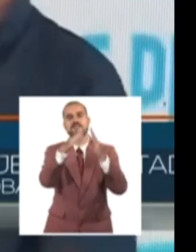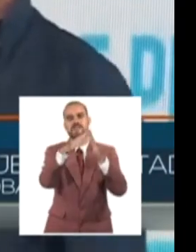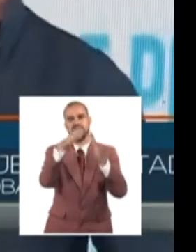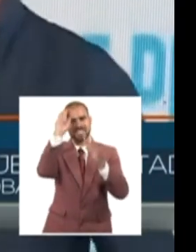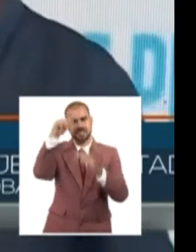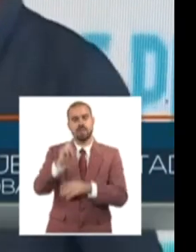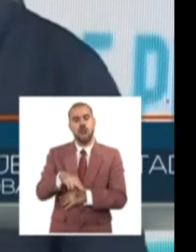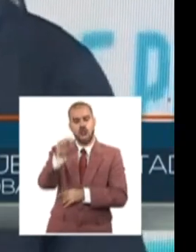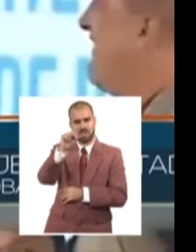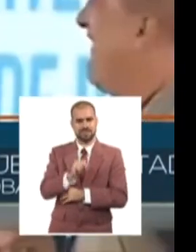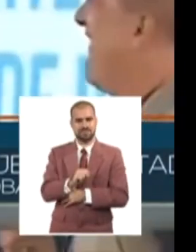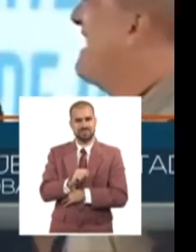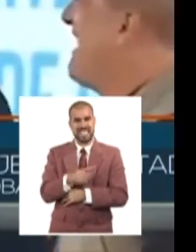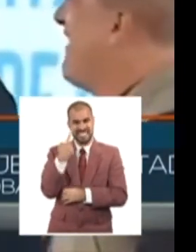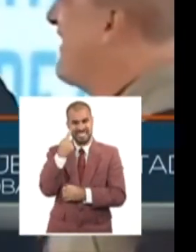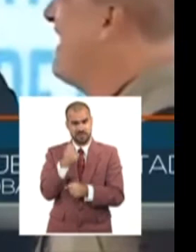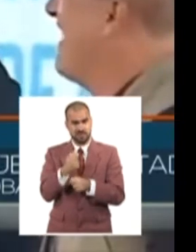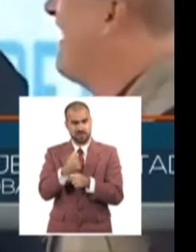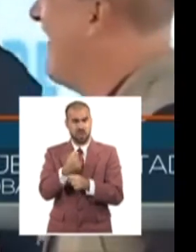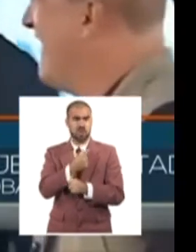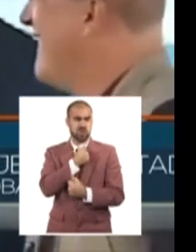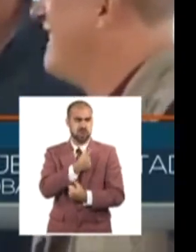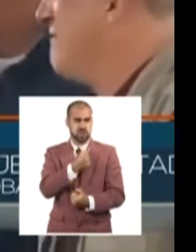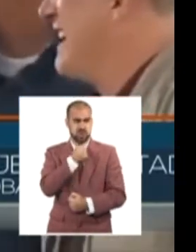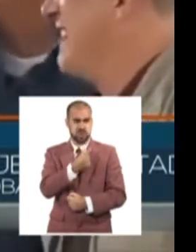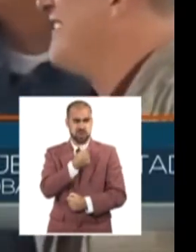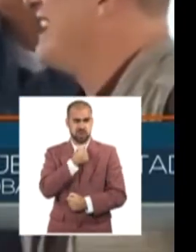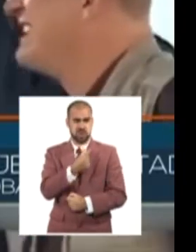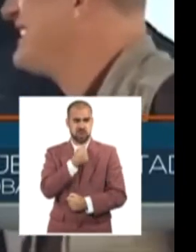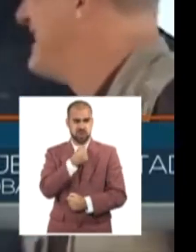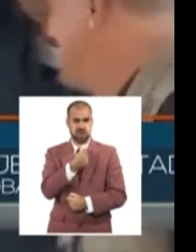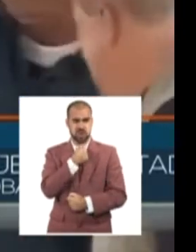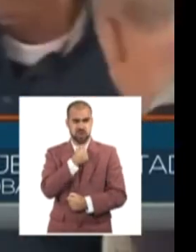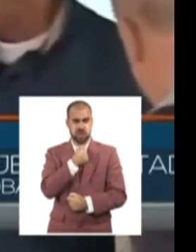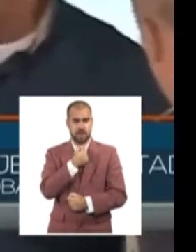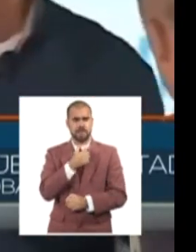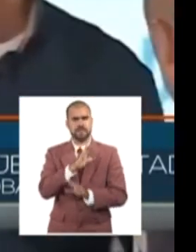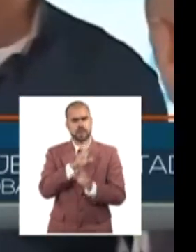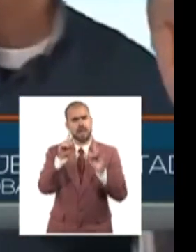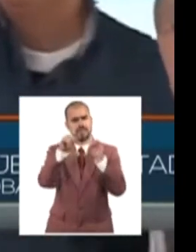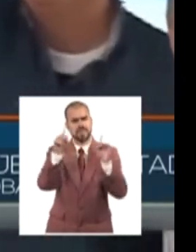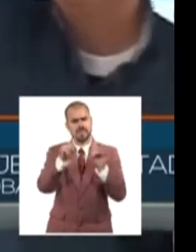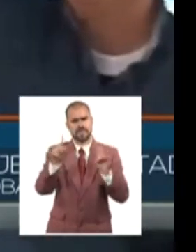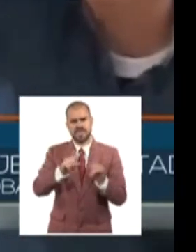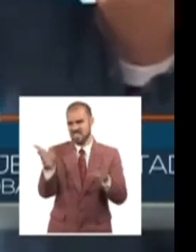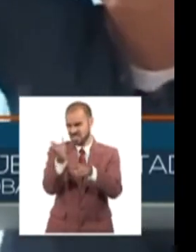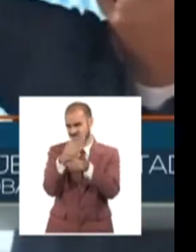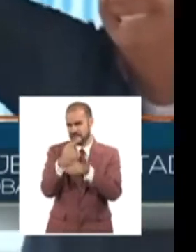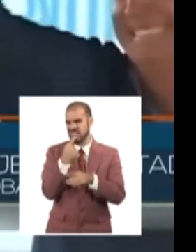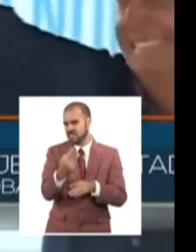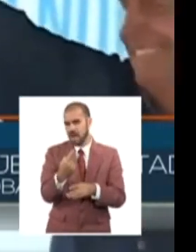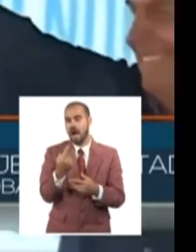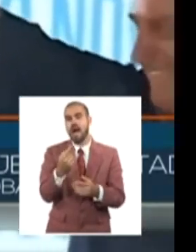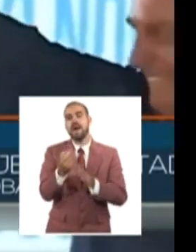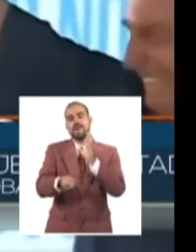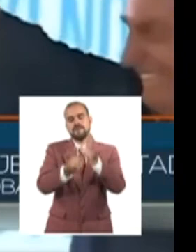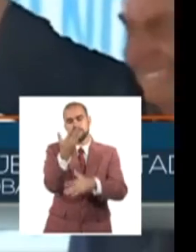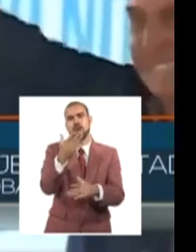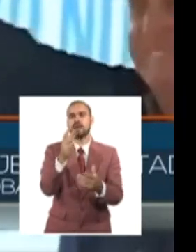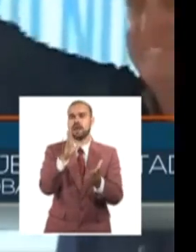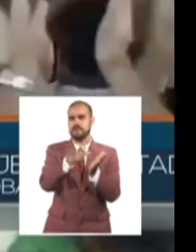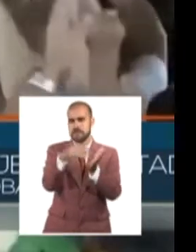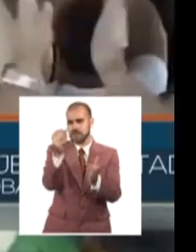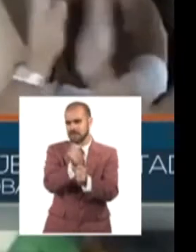los peores desempeños según las encuestas y los temas mencionados en los anuncios incluirán la creación de empleos y la transposición